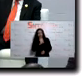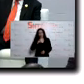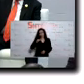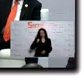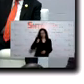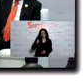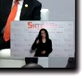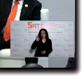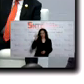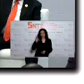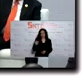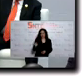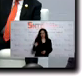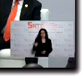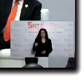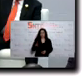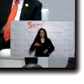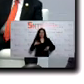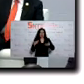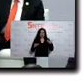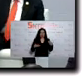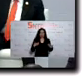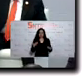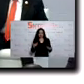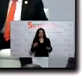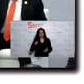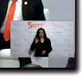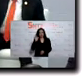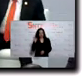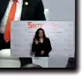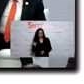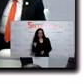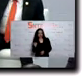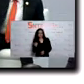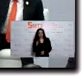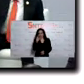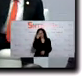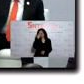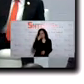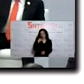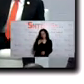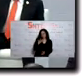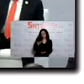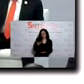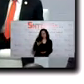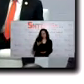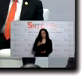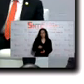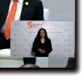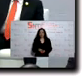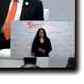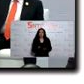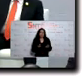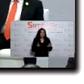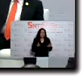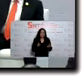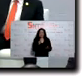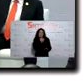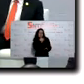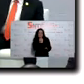38% de tristeza y 13%. O sea, ninguno de estos alcanza la mitad.